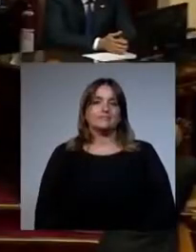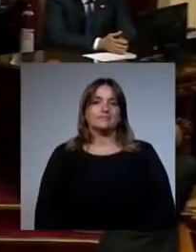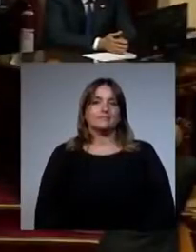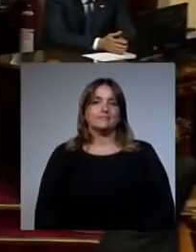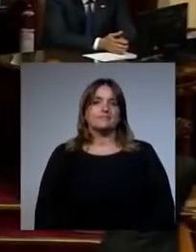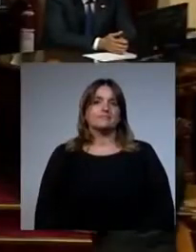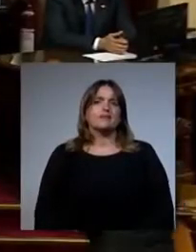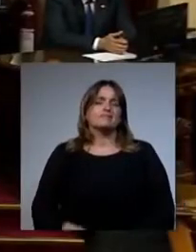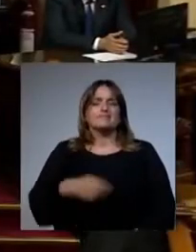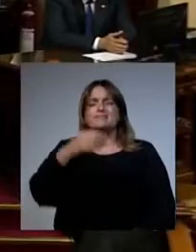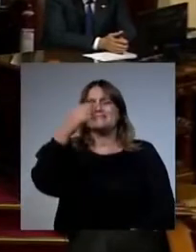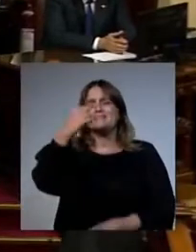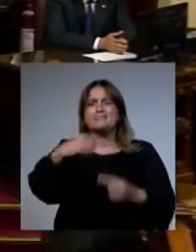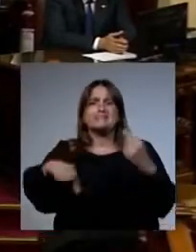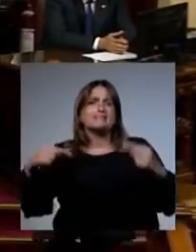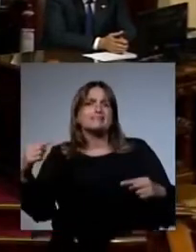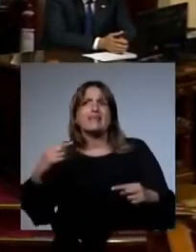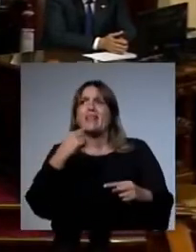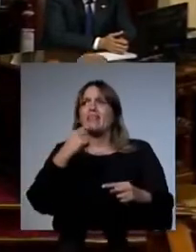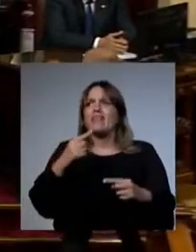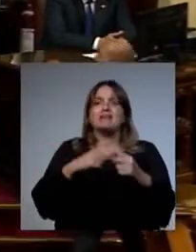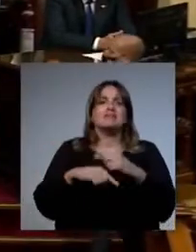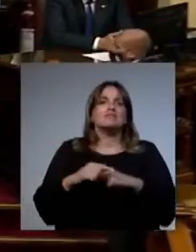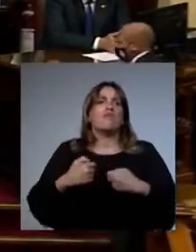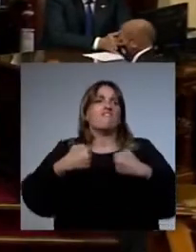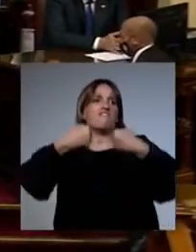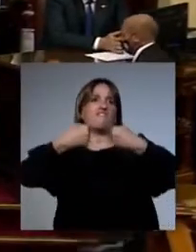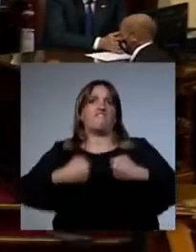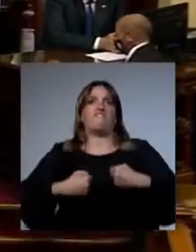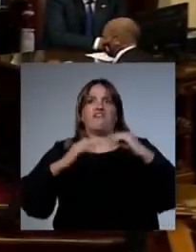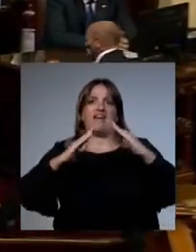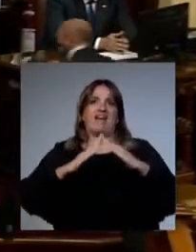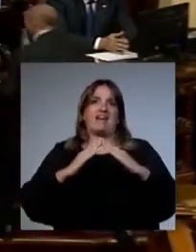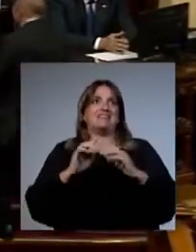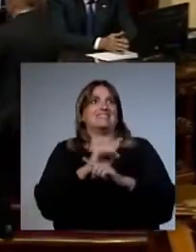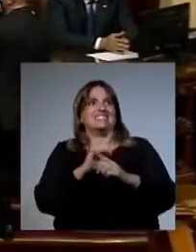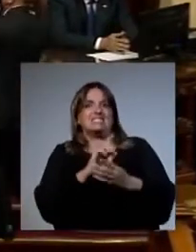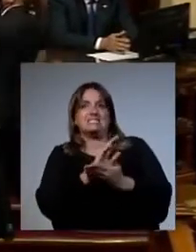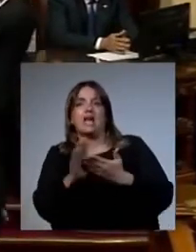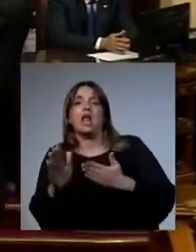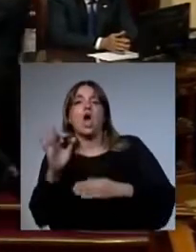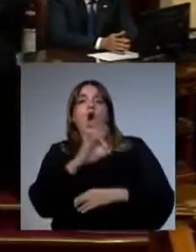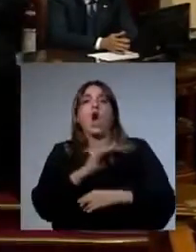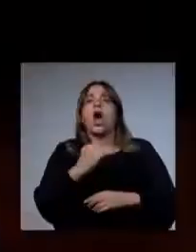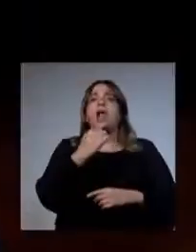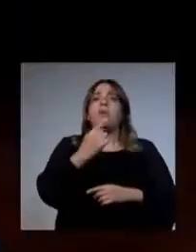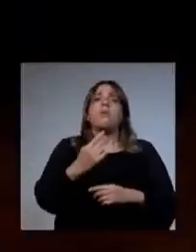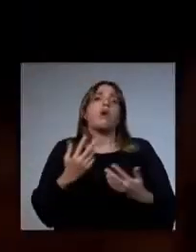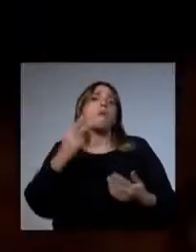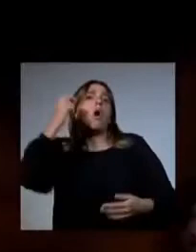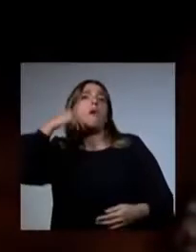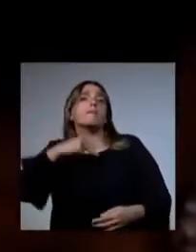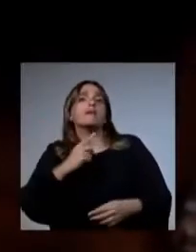Se escucharon voces que proponían confinamiento total, voces que proponían cuarentena